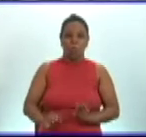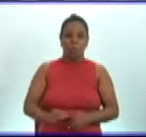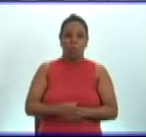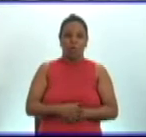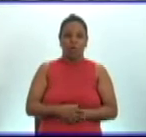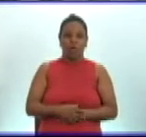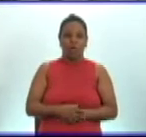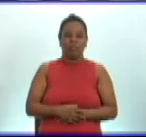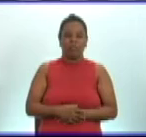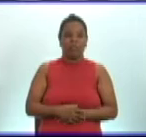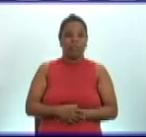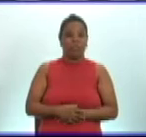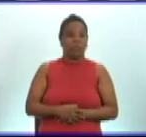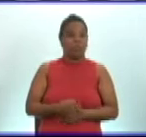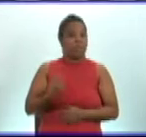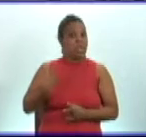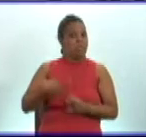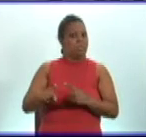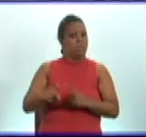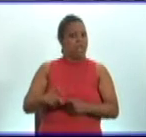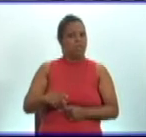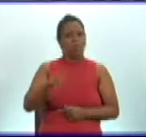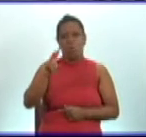Milagro, los voluntarios no le están haciendo guardia de honor.